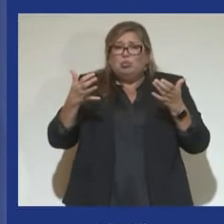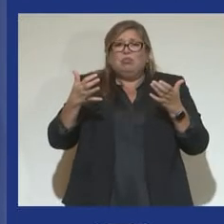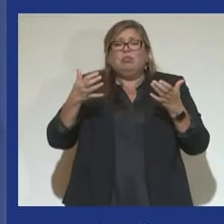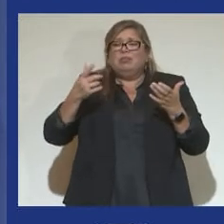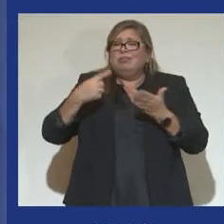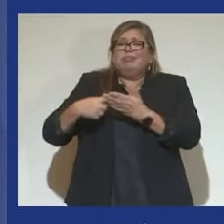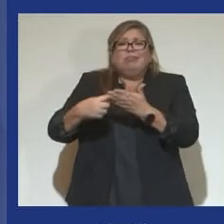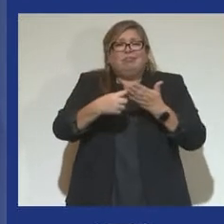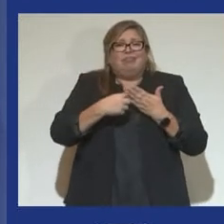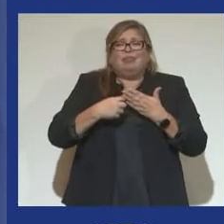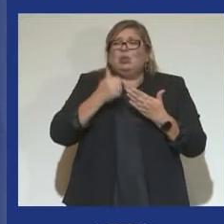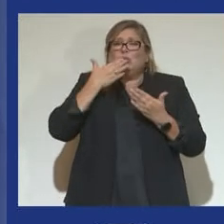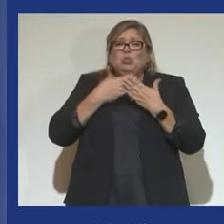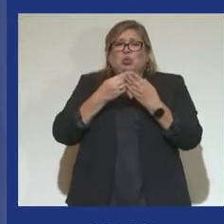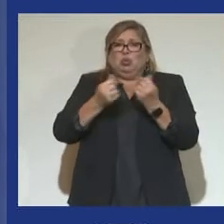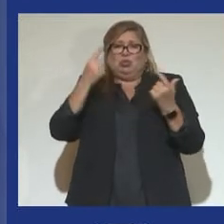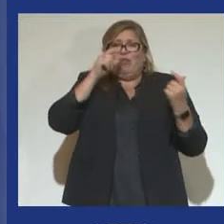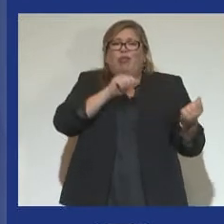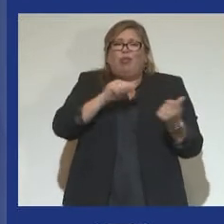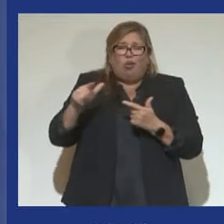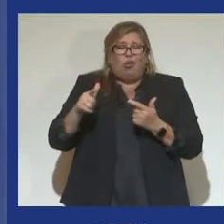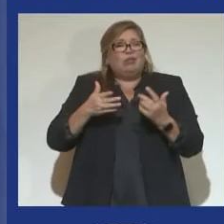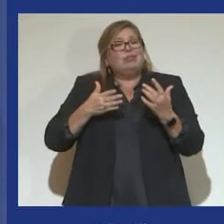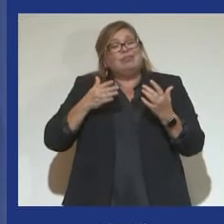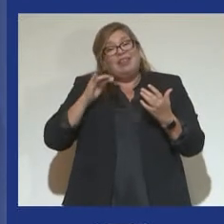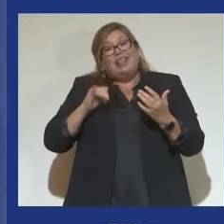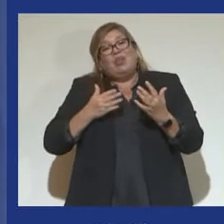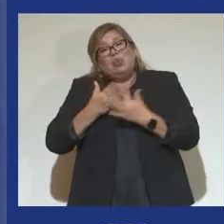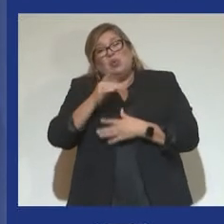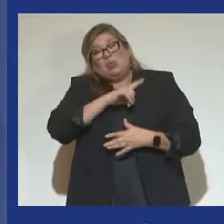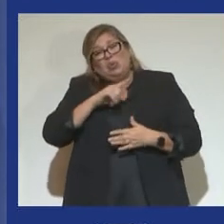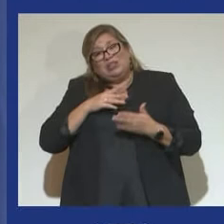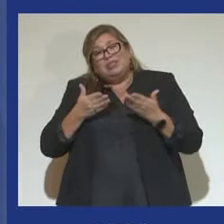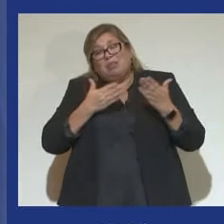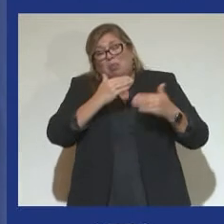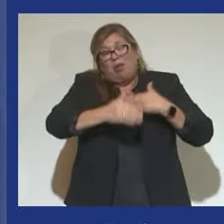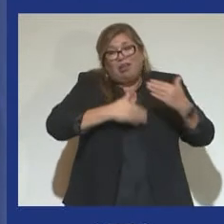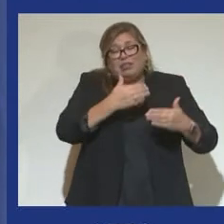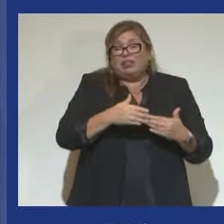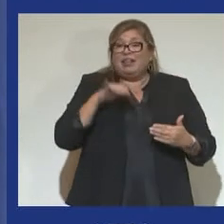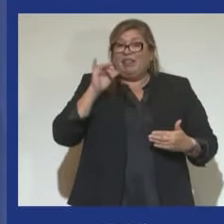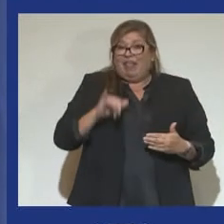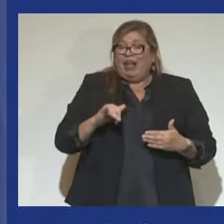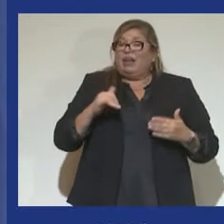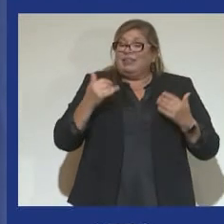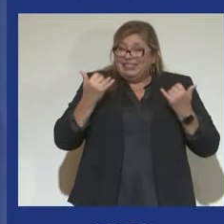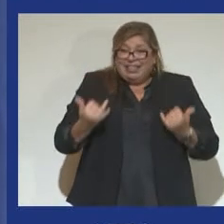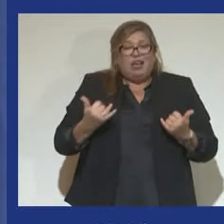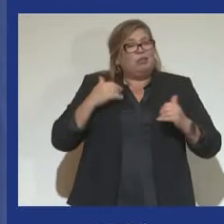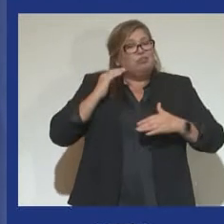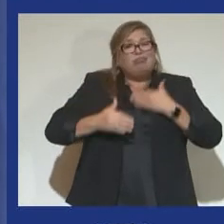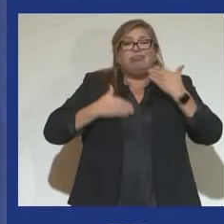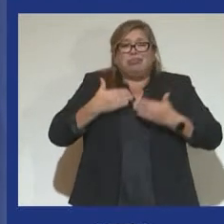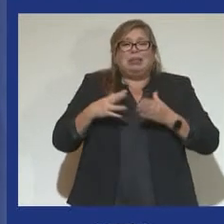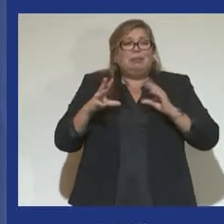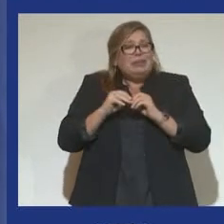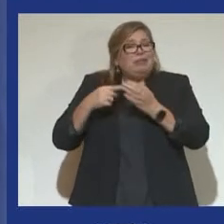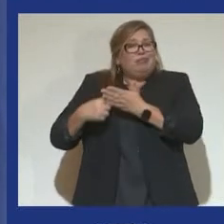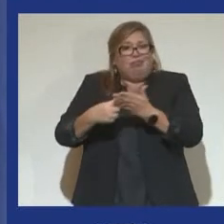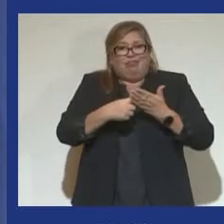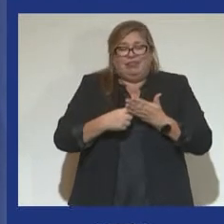esta idea al comienzo y que finalmente a la legislatura en el proceso y a la firma todo esto está pasando en tiempo real